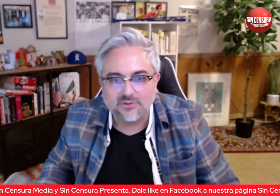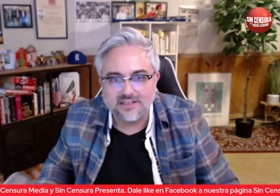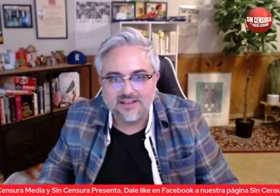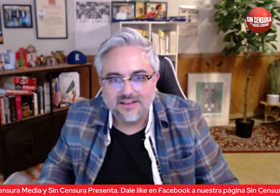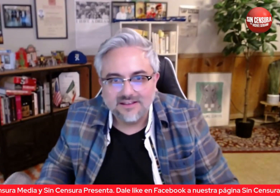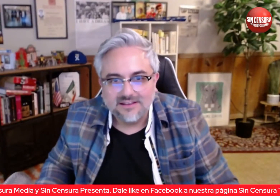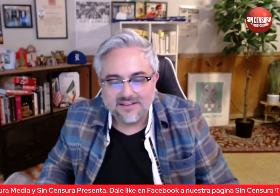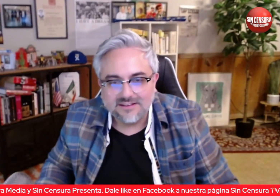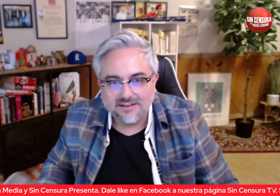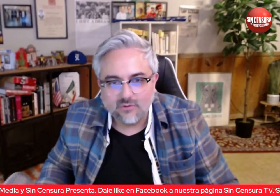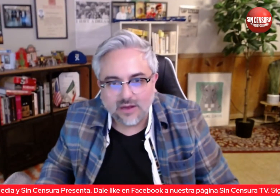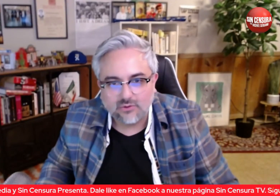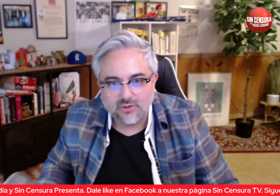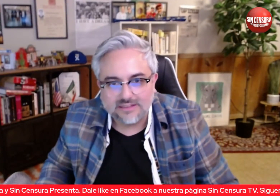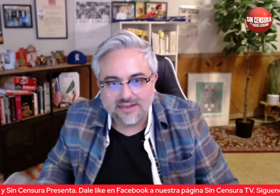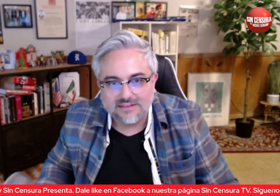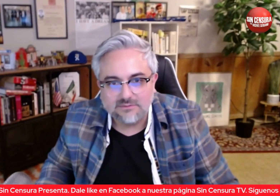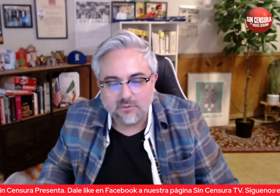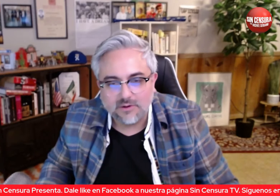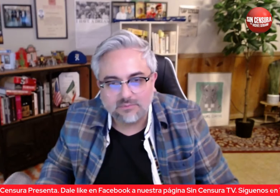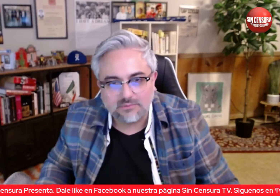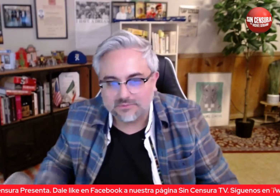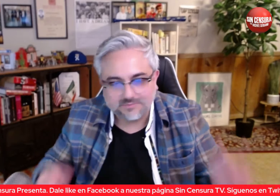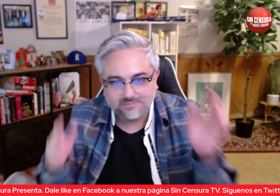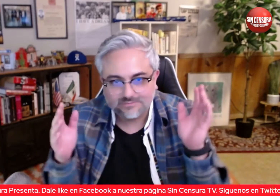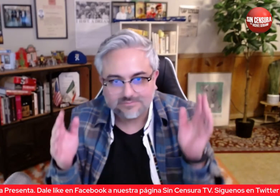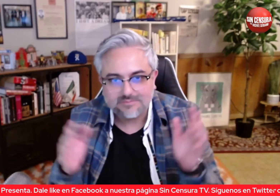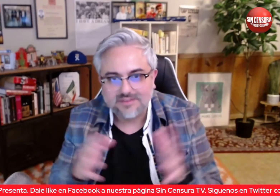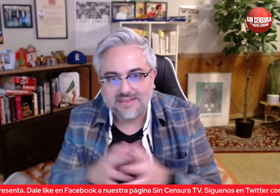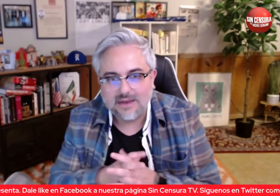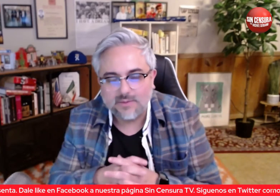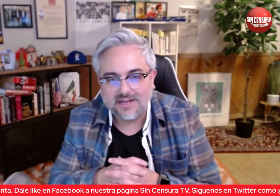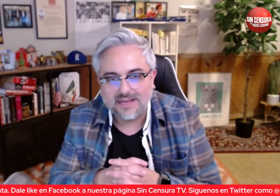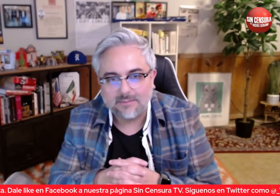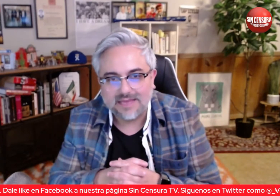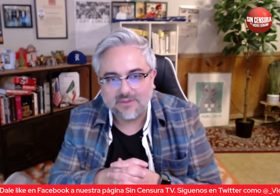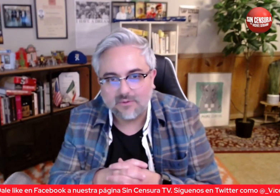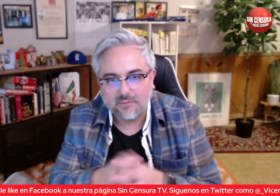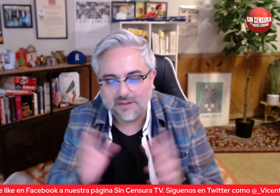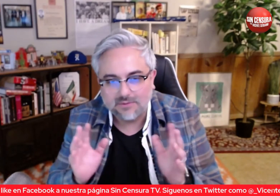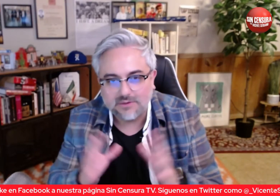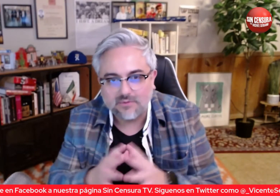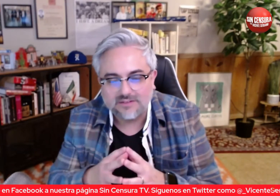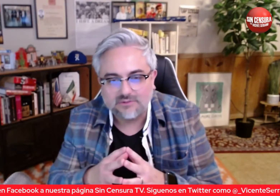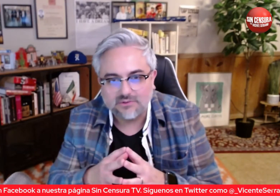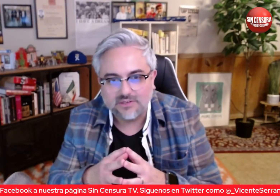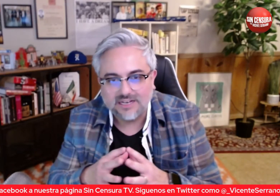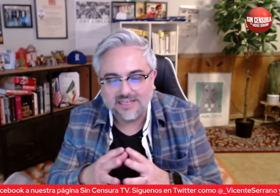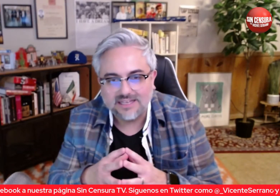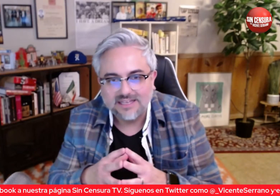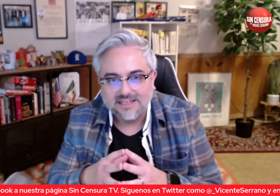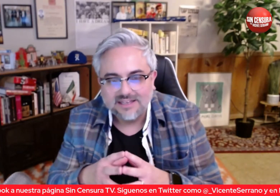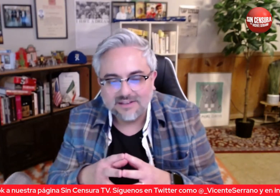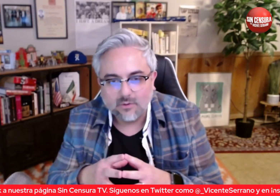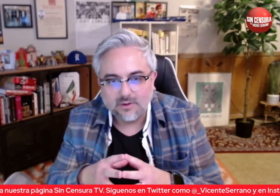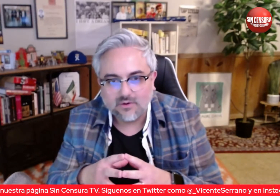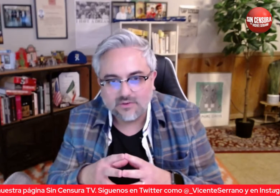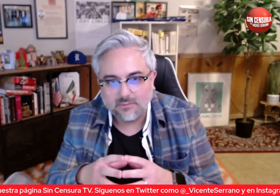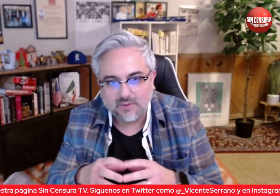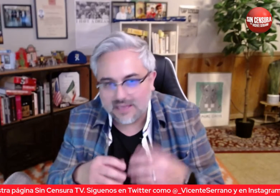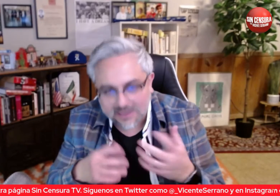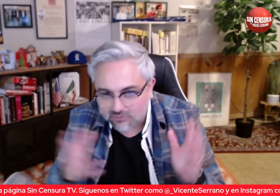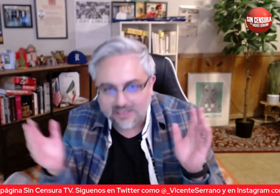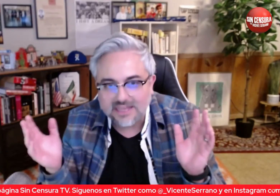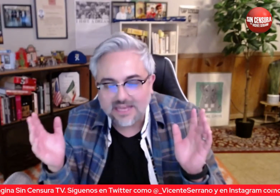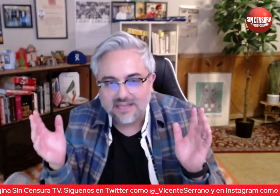diera esto de el autoritarismo, bueno, pues ya hubieran cambiado, hubiera habido alguna situación en la que Rubén